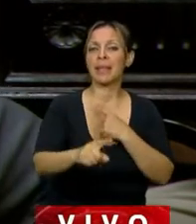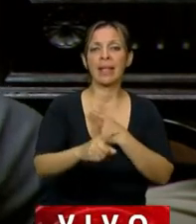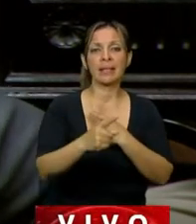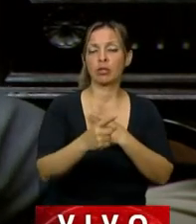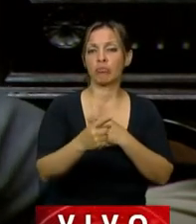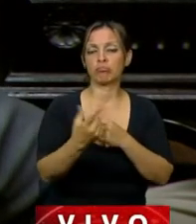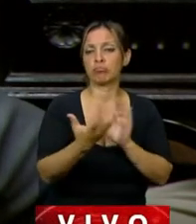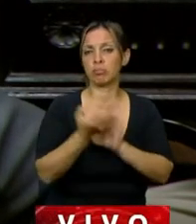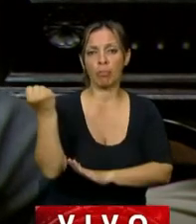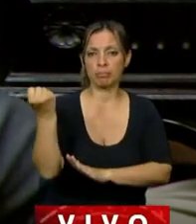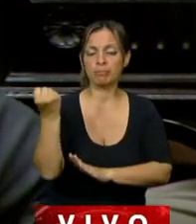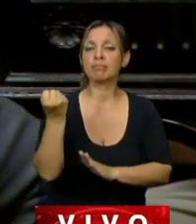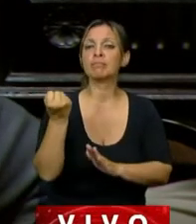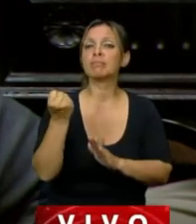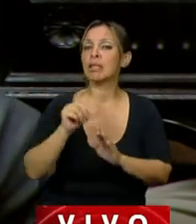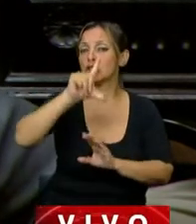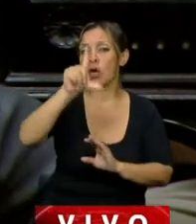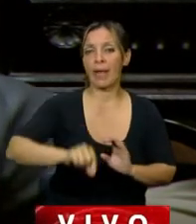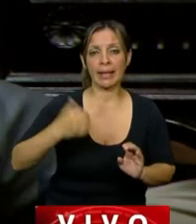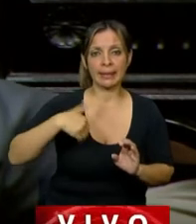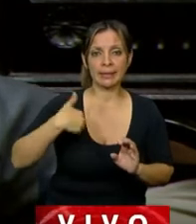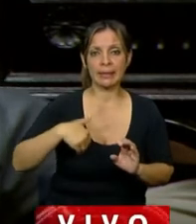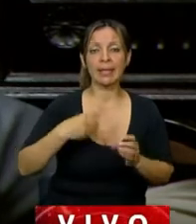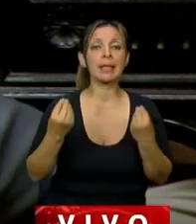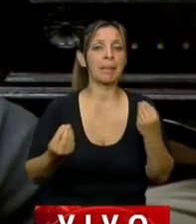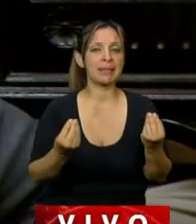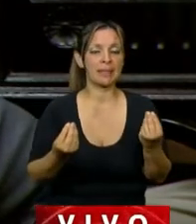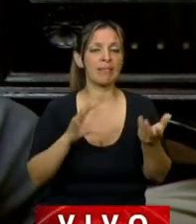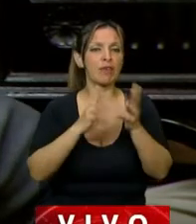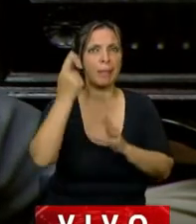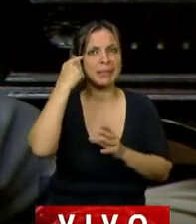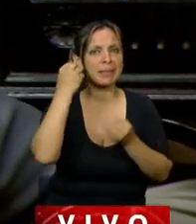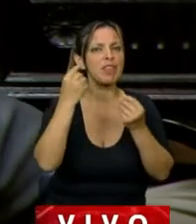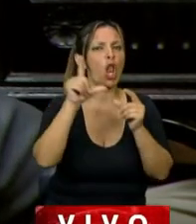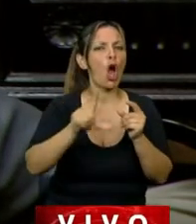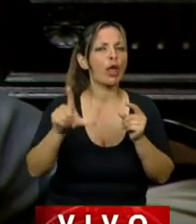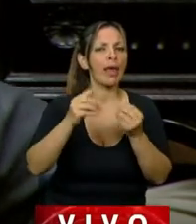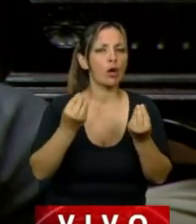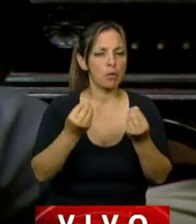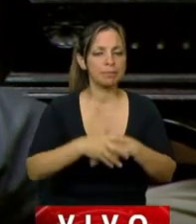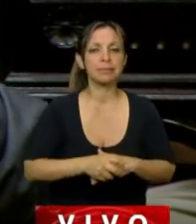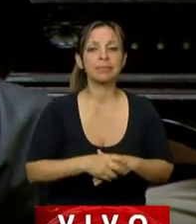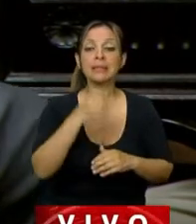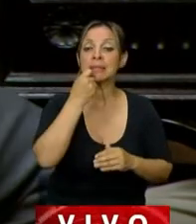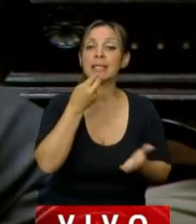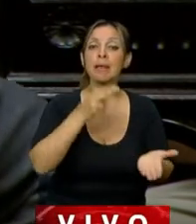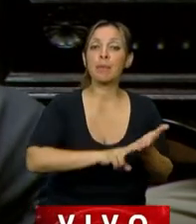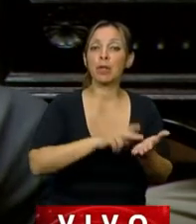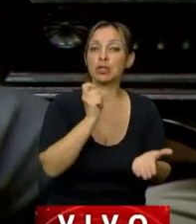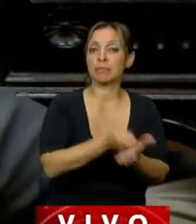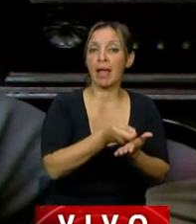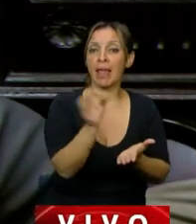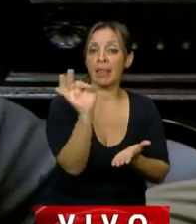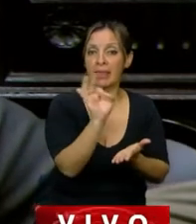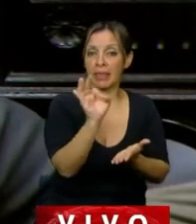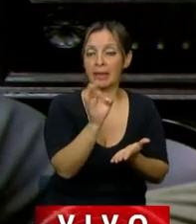iguales en todo el territorio. La lógica viene a ser la siguiente. Cuando no pagar impuestos, decían, no lesiona